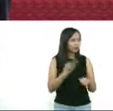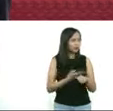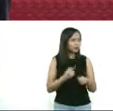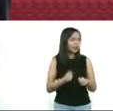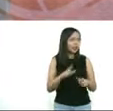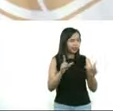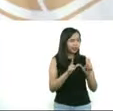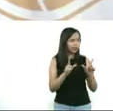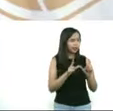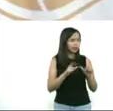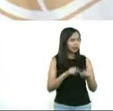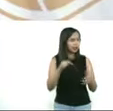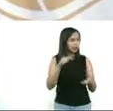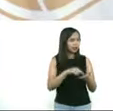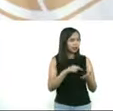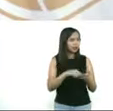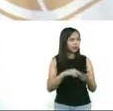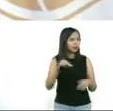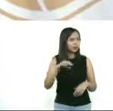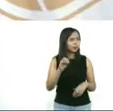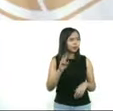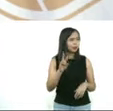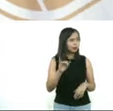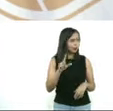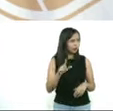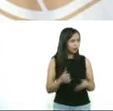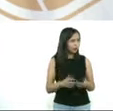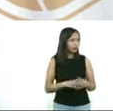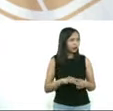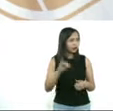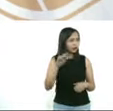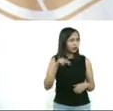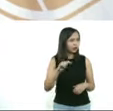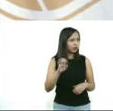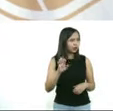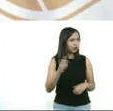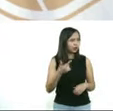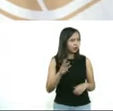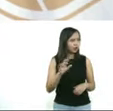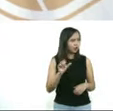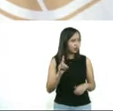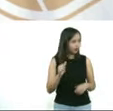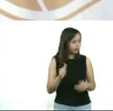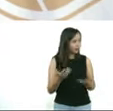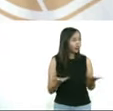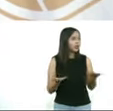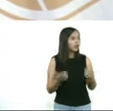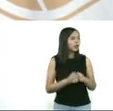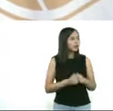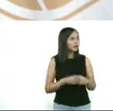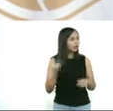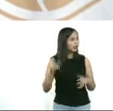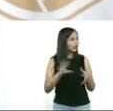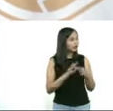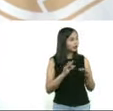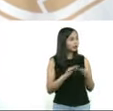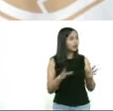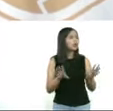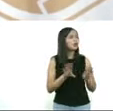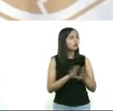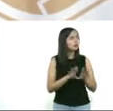con la tarjeta de movilidad integrada y este esquema que se encontró que fue el mejor para poder recargar